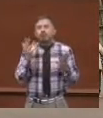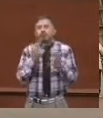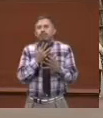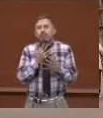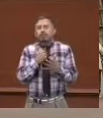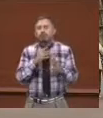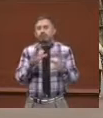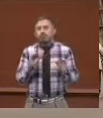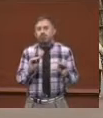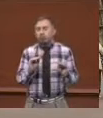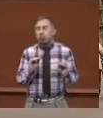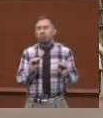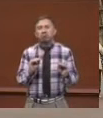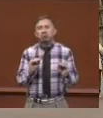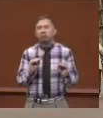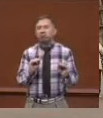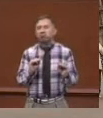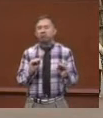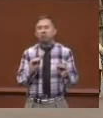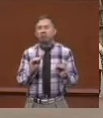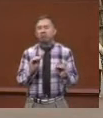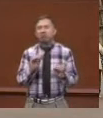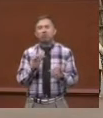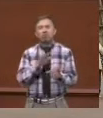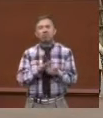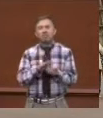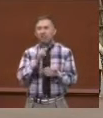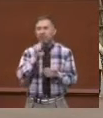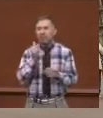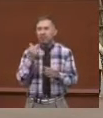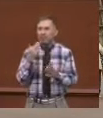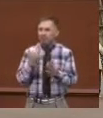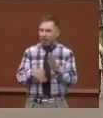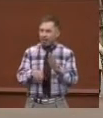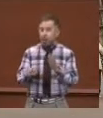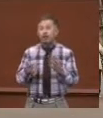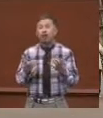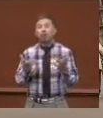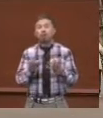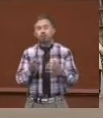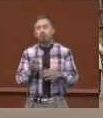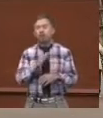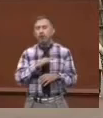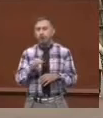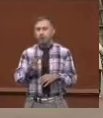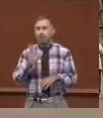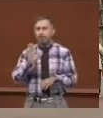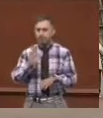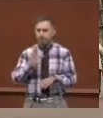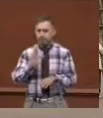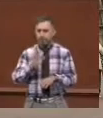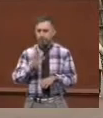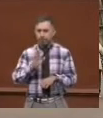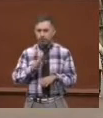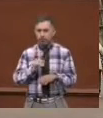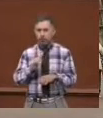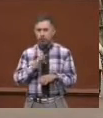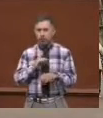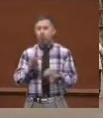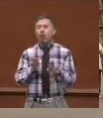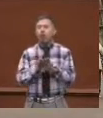sea pertinente aplicar a una conducta que vulneró la equidad en la contienda utilizando medios